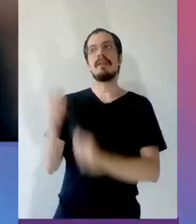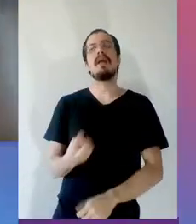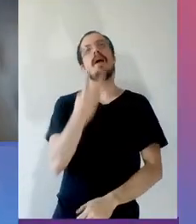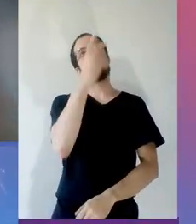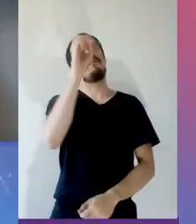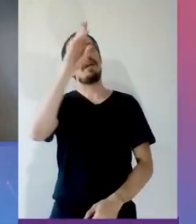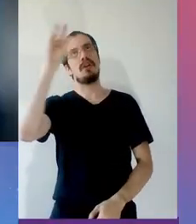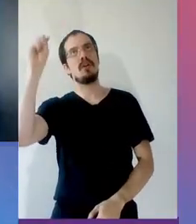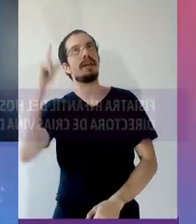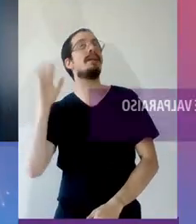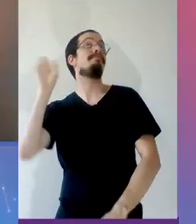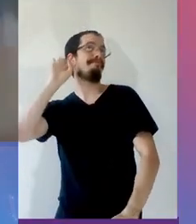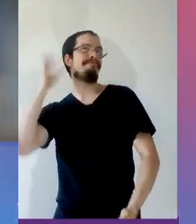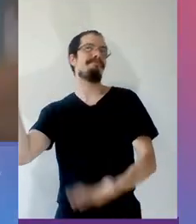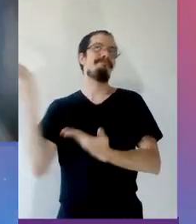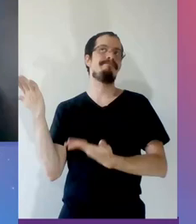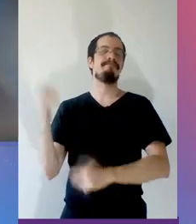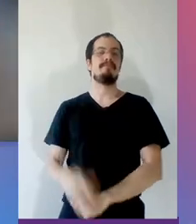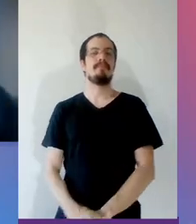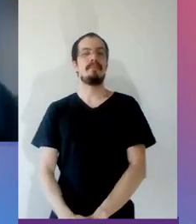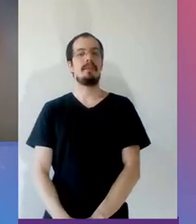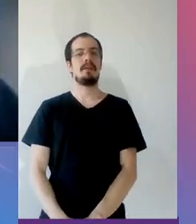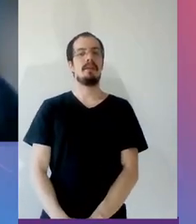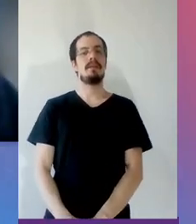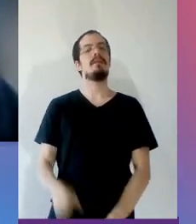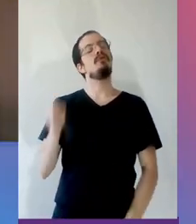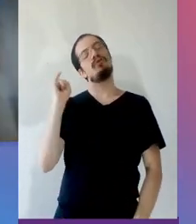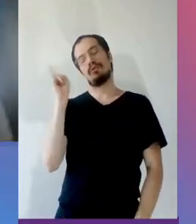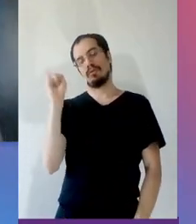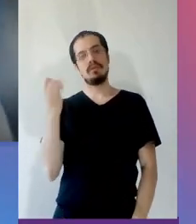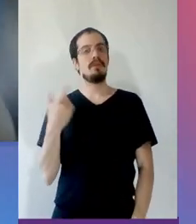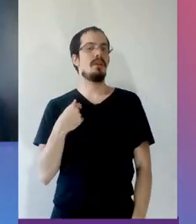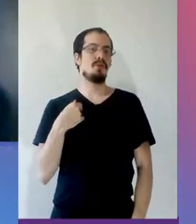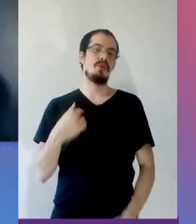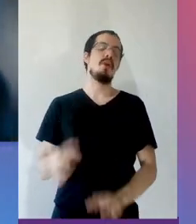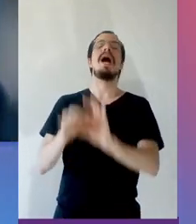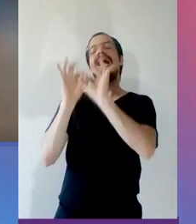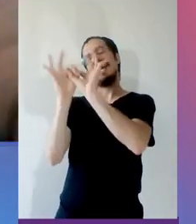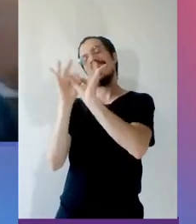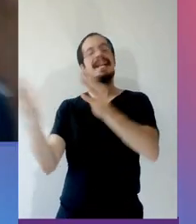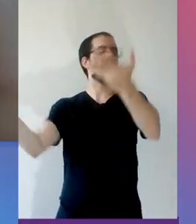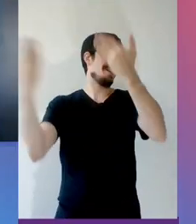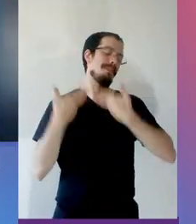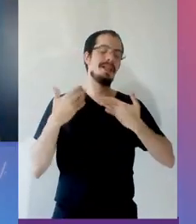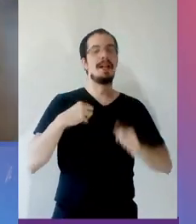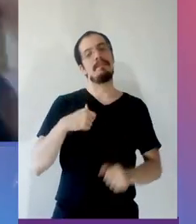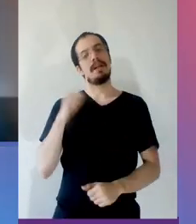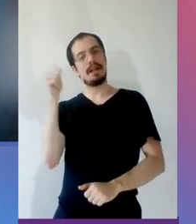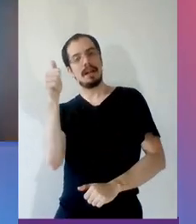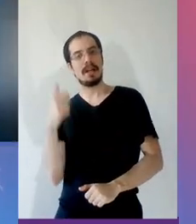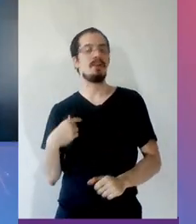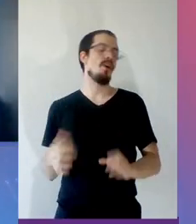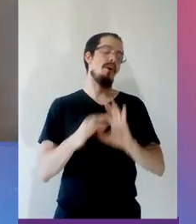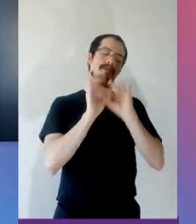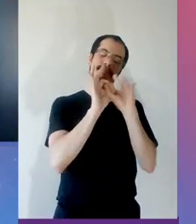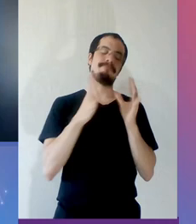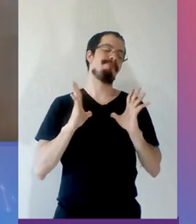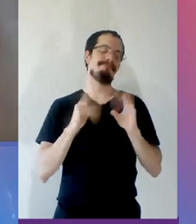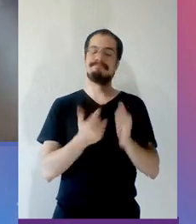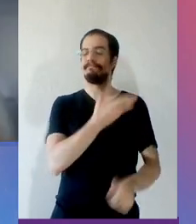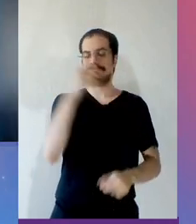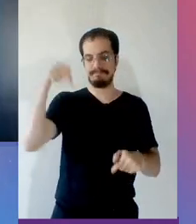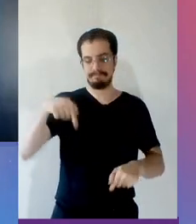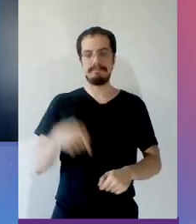bueno, en el fondo, bueno, aparte de agradecer la invitación y la iniciativa de hacer este foro y poder compartir con las